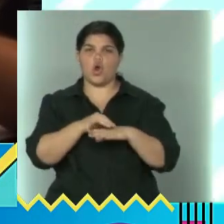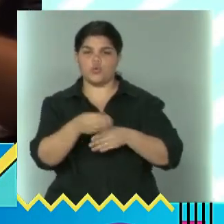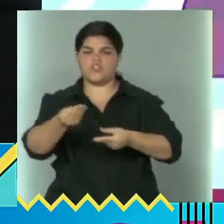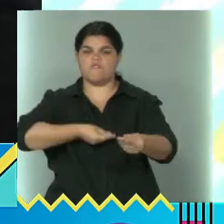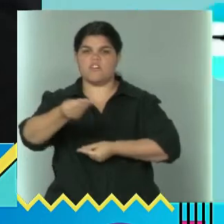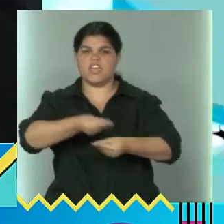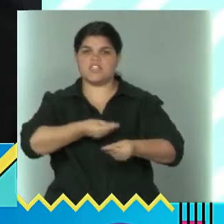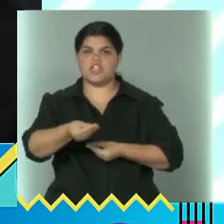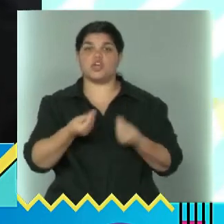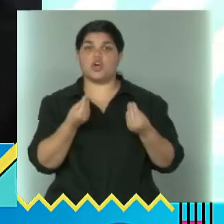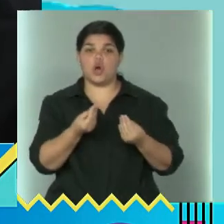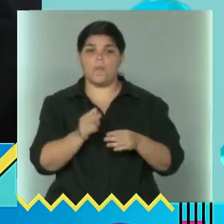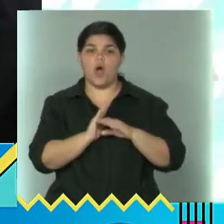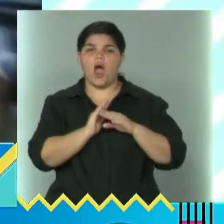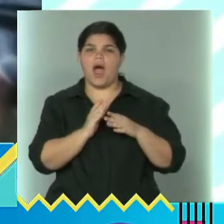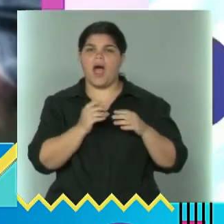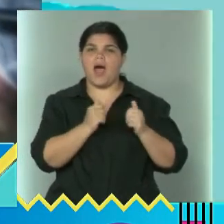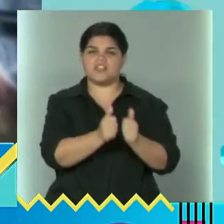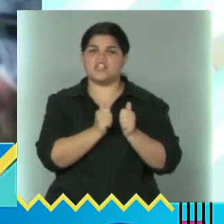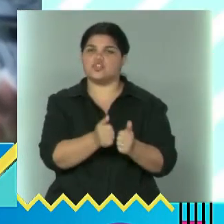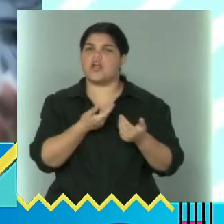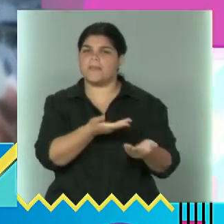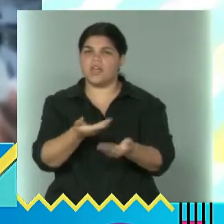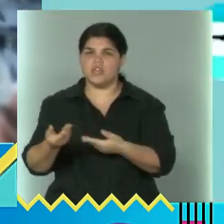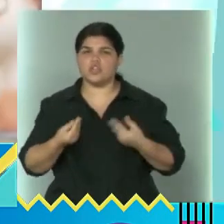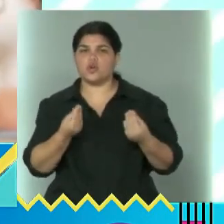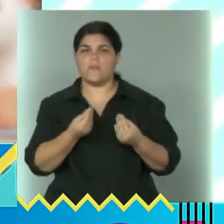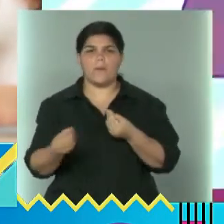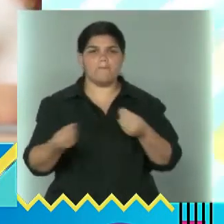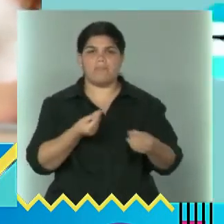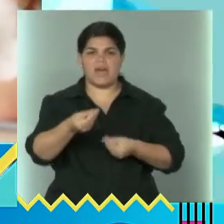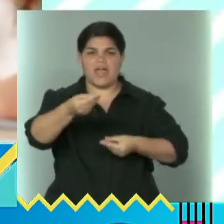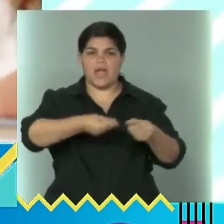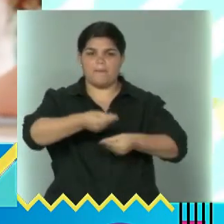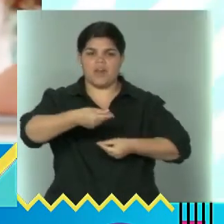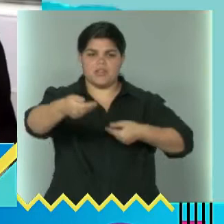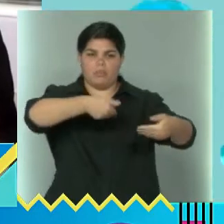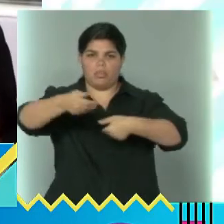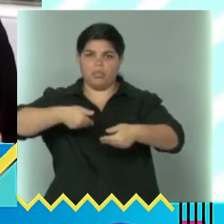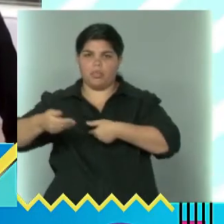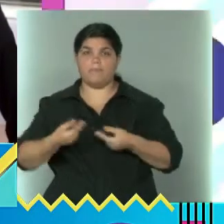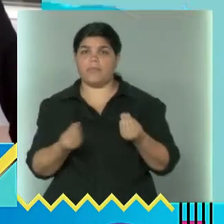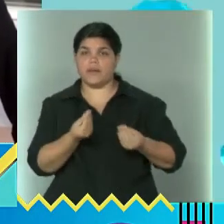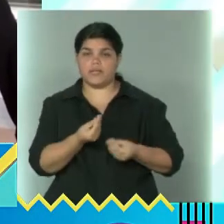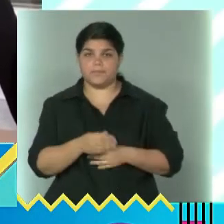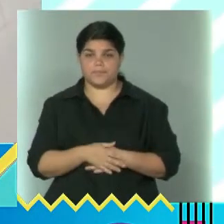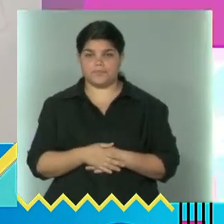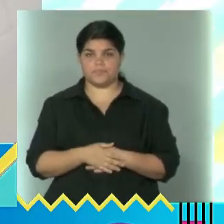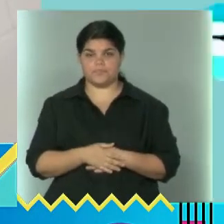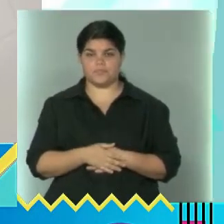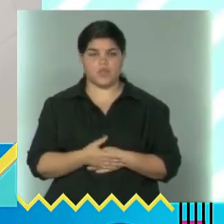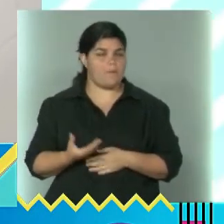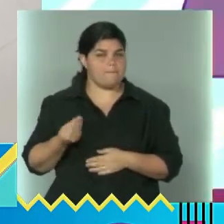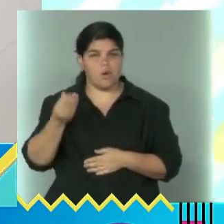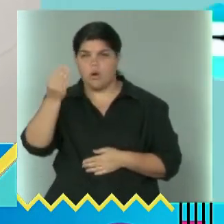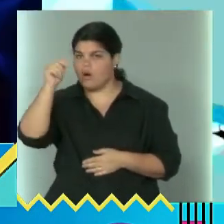Contanos un poco cómo es el asesoramiento y a qué se acercan las empresas a buscar el coaching. Muchas veces se acercan a